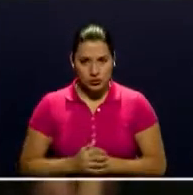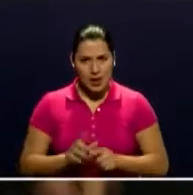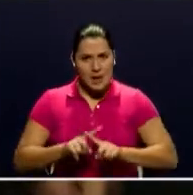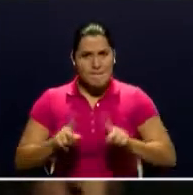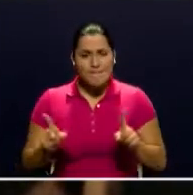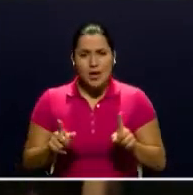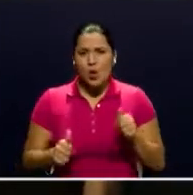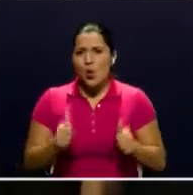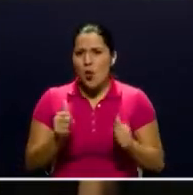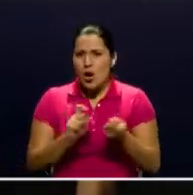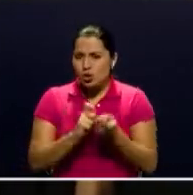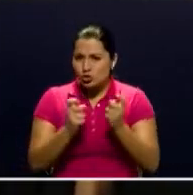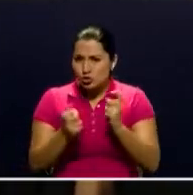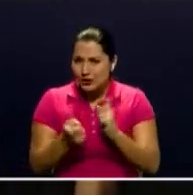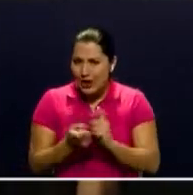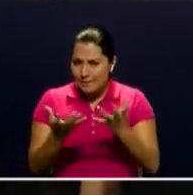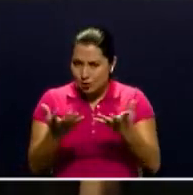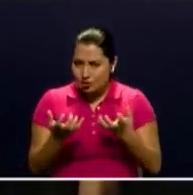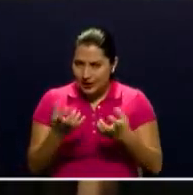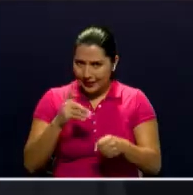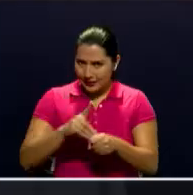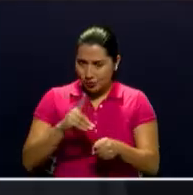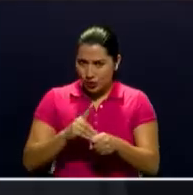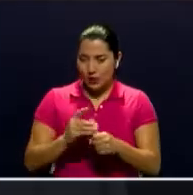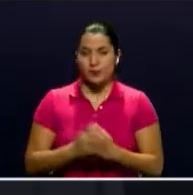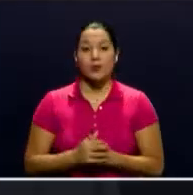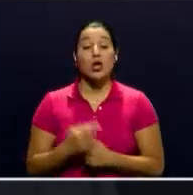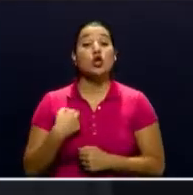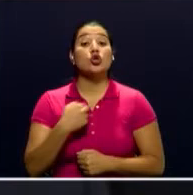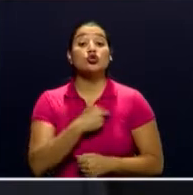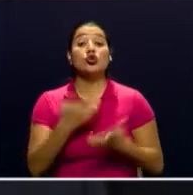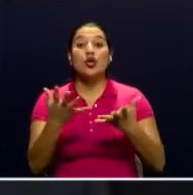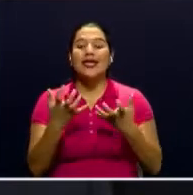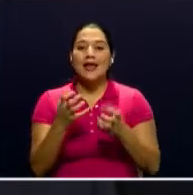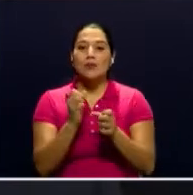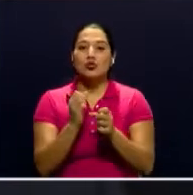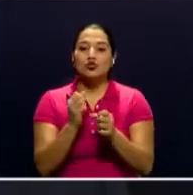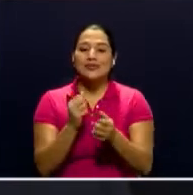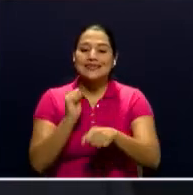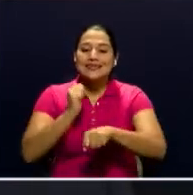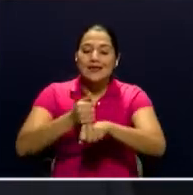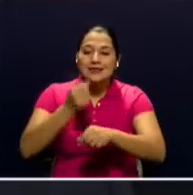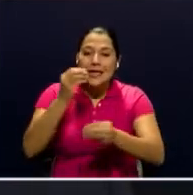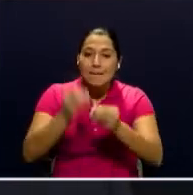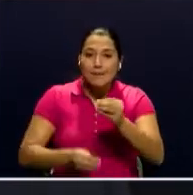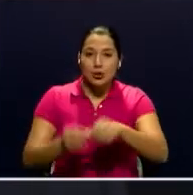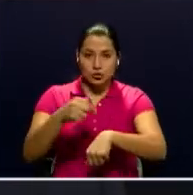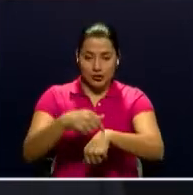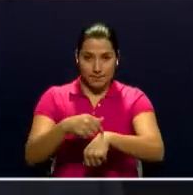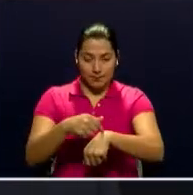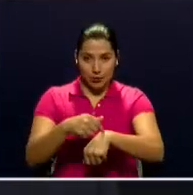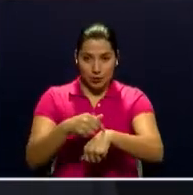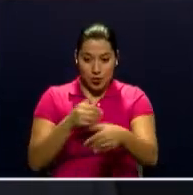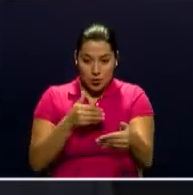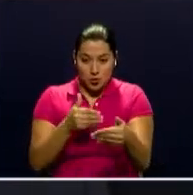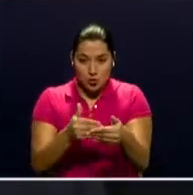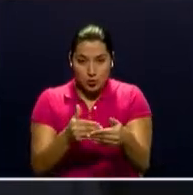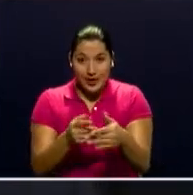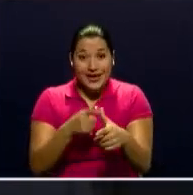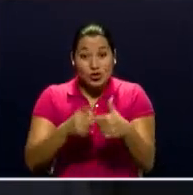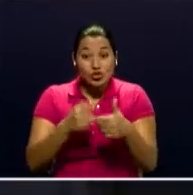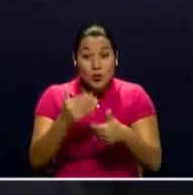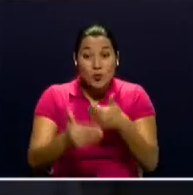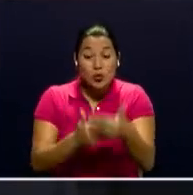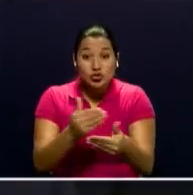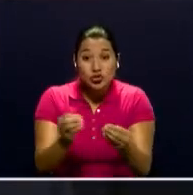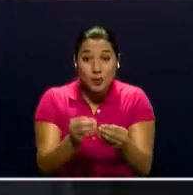principales cambios que está impulsando el verde y blanco? Lo que estamos haciendo es acortarlo de manera que pueda tener un procedimiento